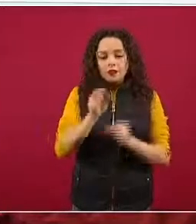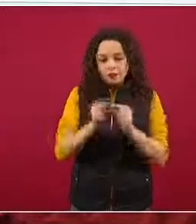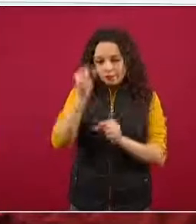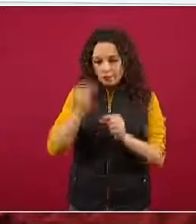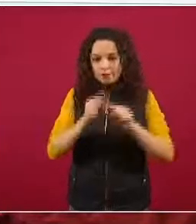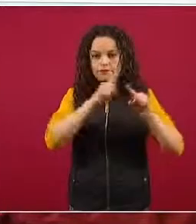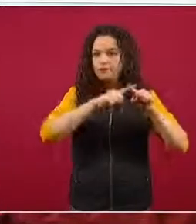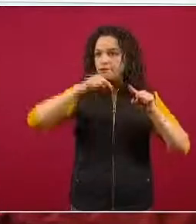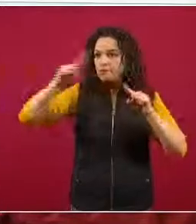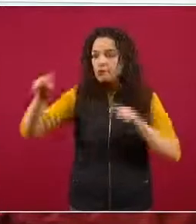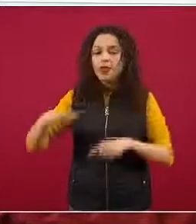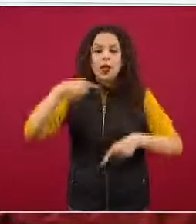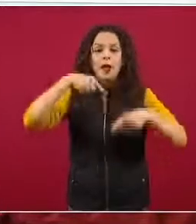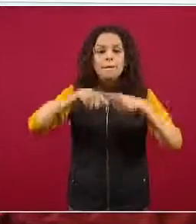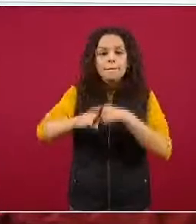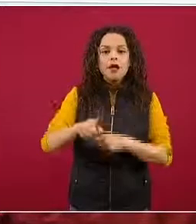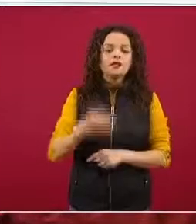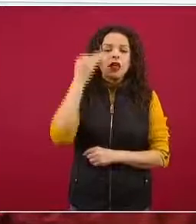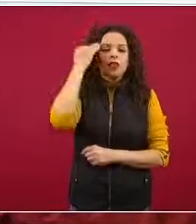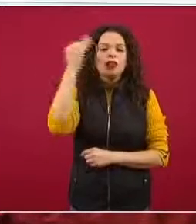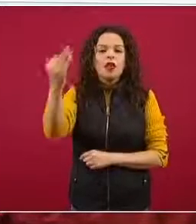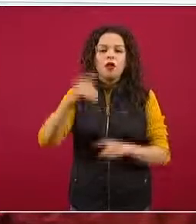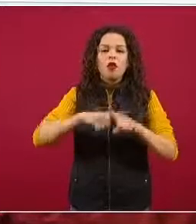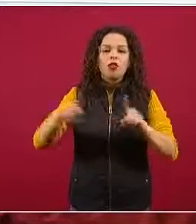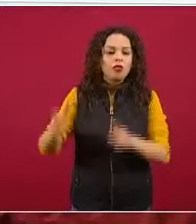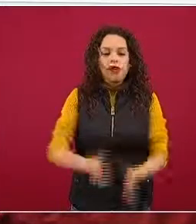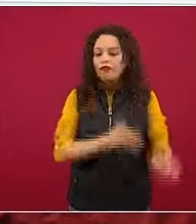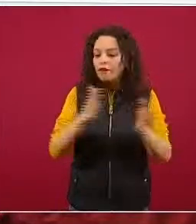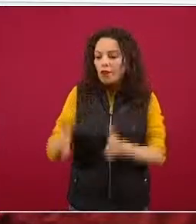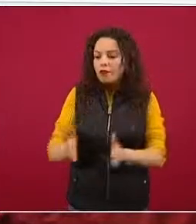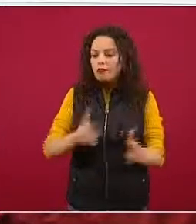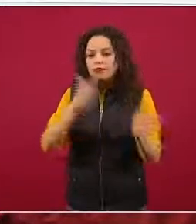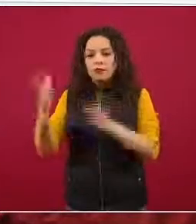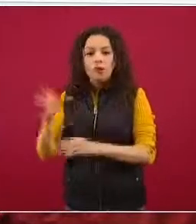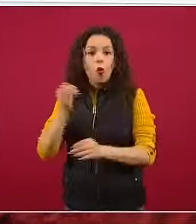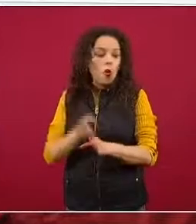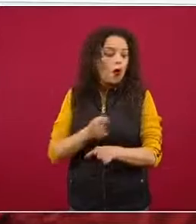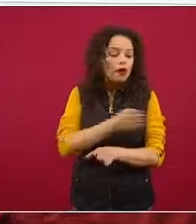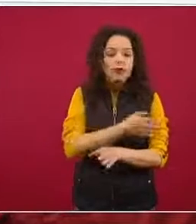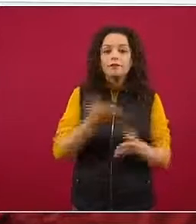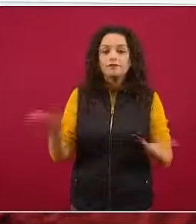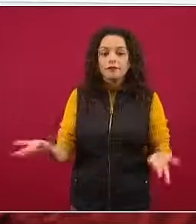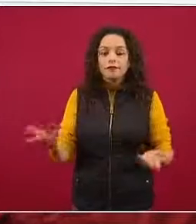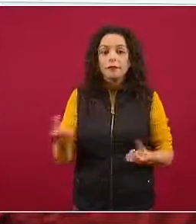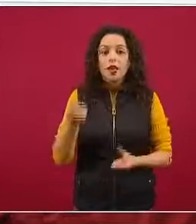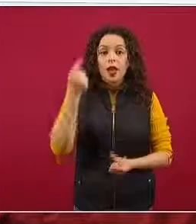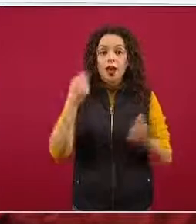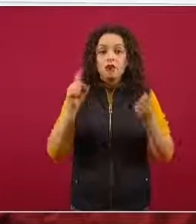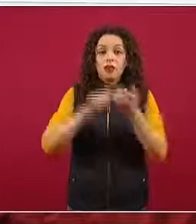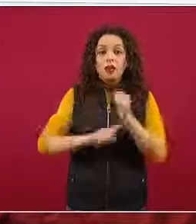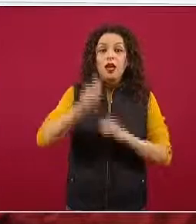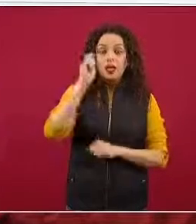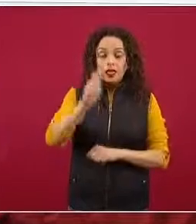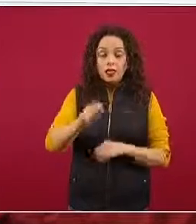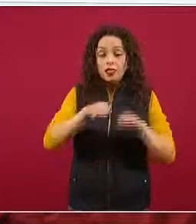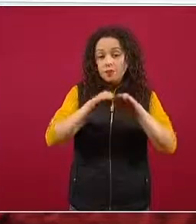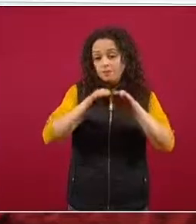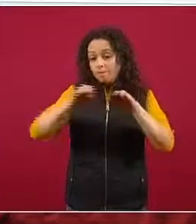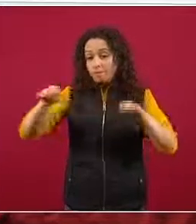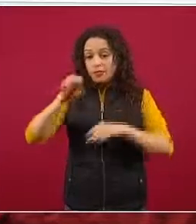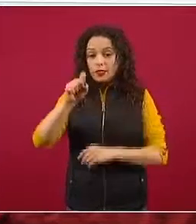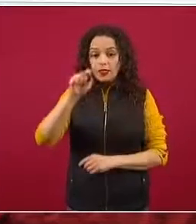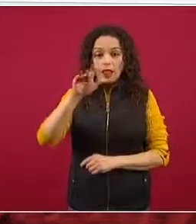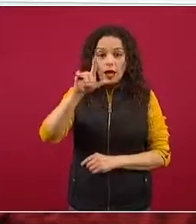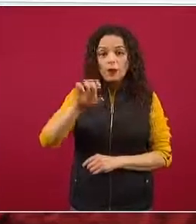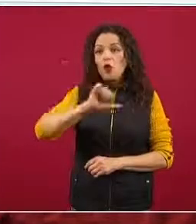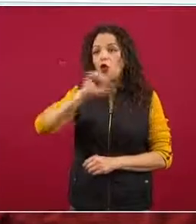que algunas han concluido y que otras continúan ya sea en meseta, en descenso o en ascenso. Esta es